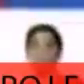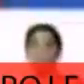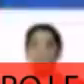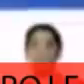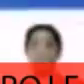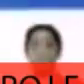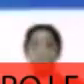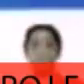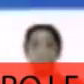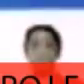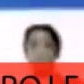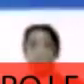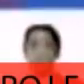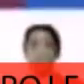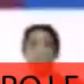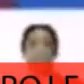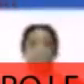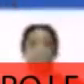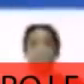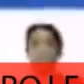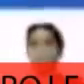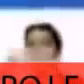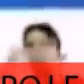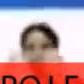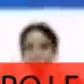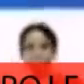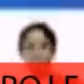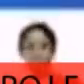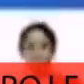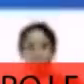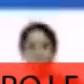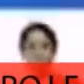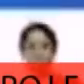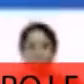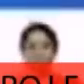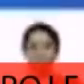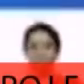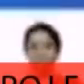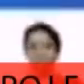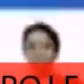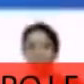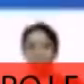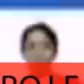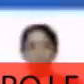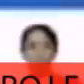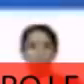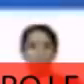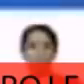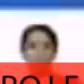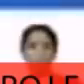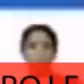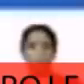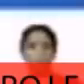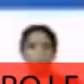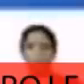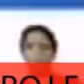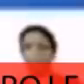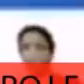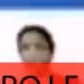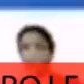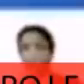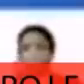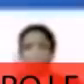este chiste haya tenido algún tipo de repercusión internacional. Esa asamblea sigue en desacato y sigue allí. El chavismo pone la